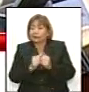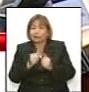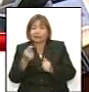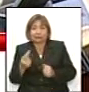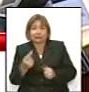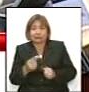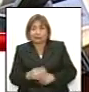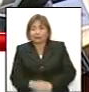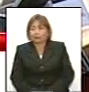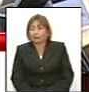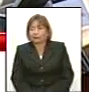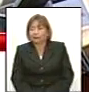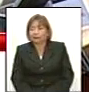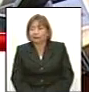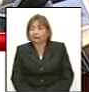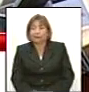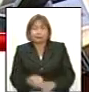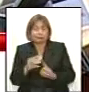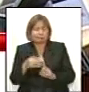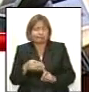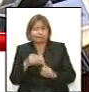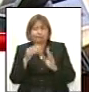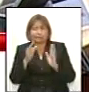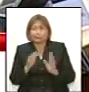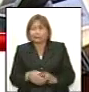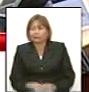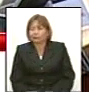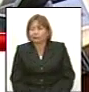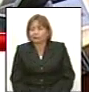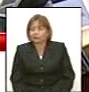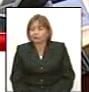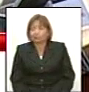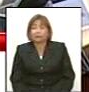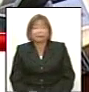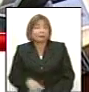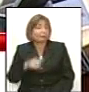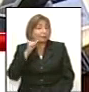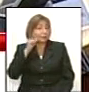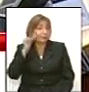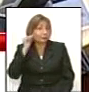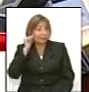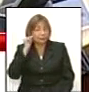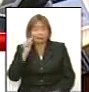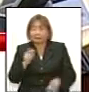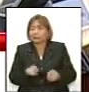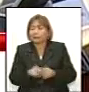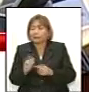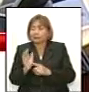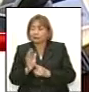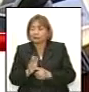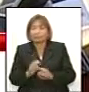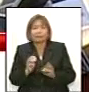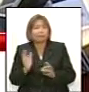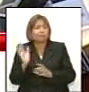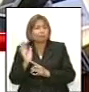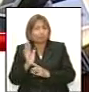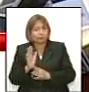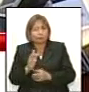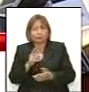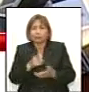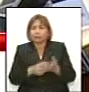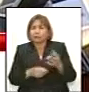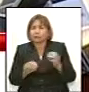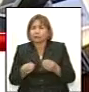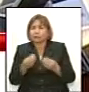se va a contar con un matasello especial, emblemático por el Bicentenario. El día de ayer los presentamos, y eso es un símbolo de cómo